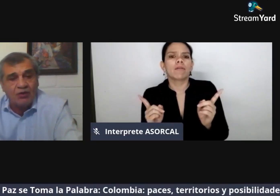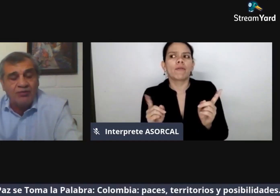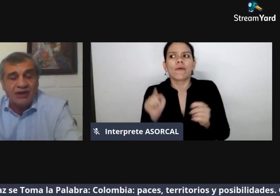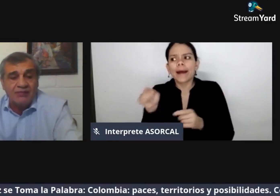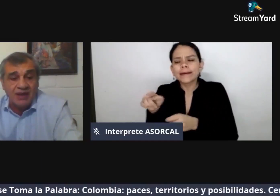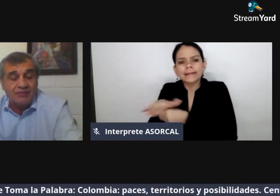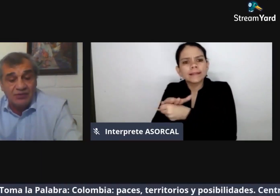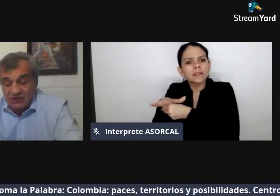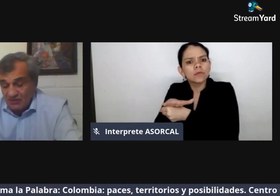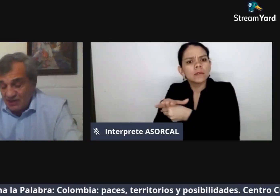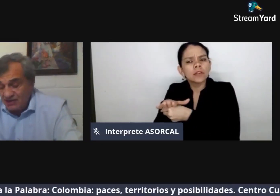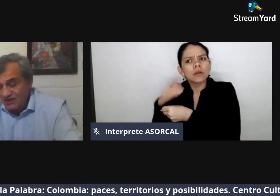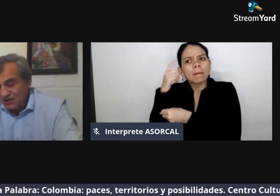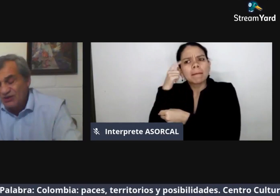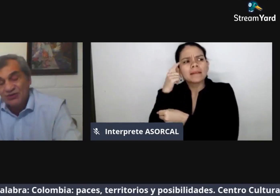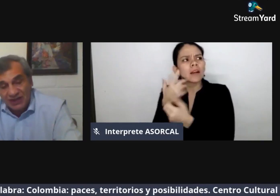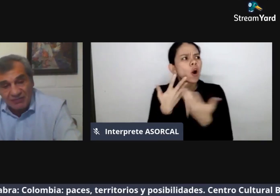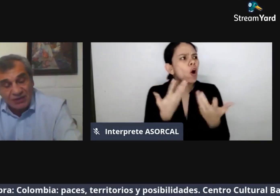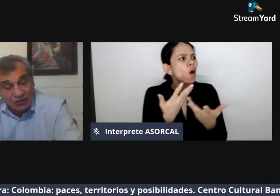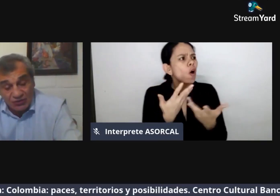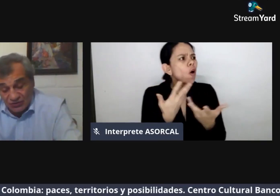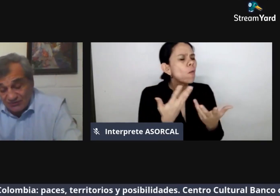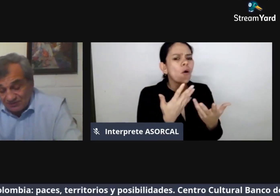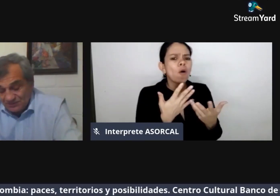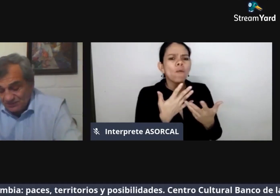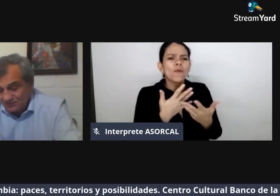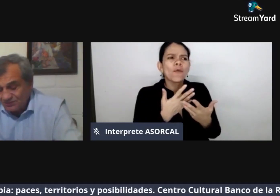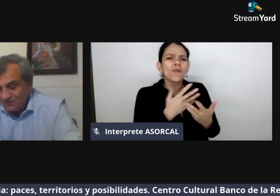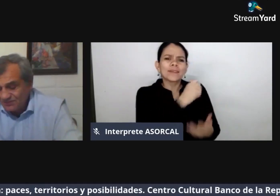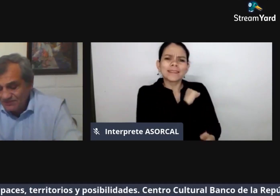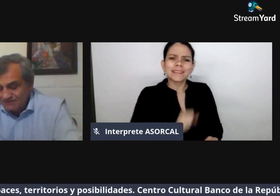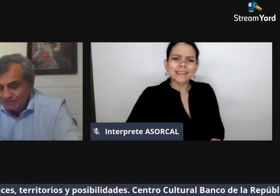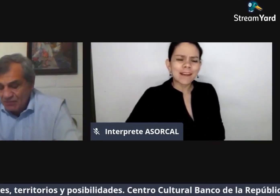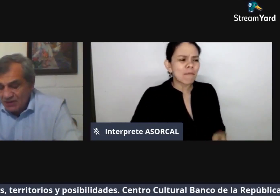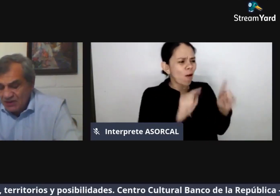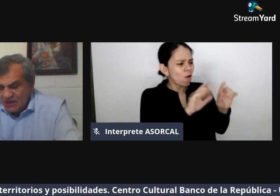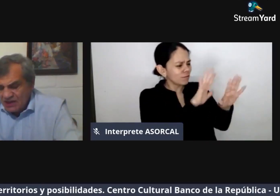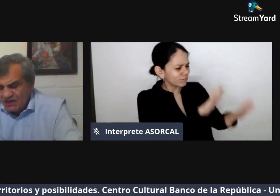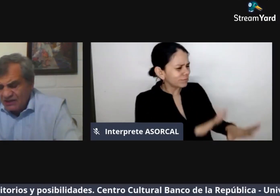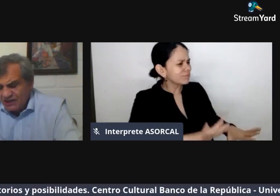posible o un país más posible, donde quepan todos.